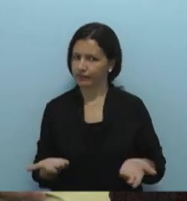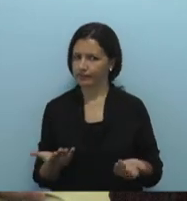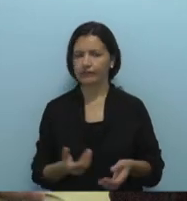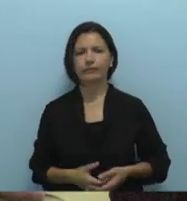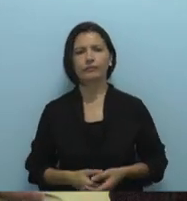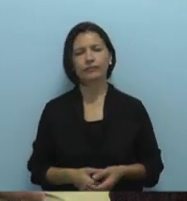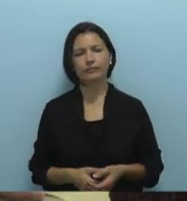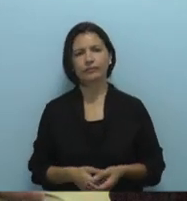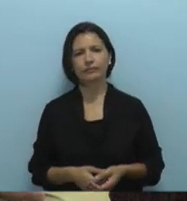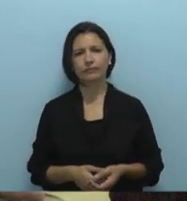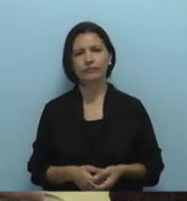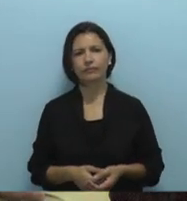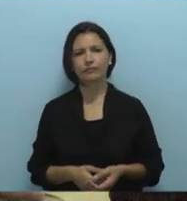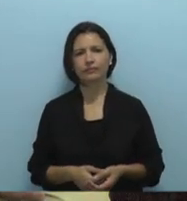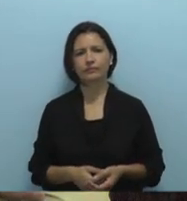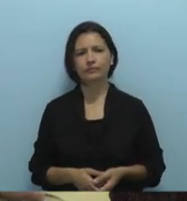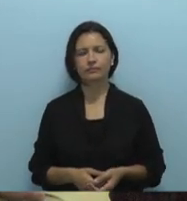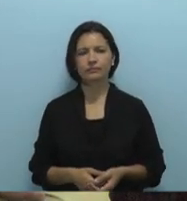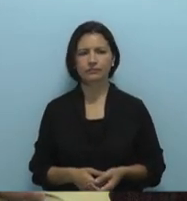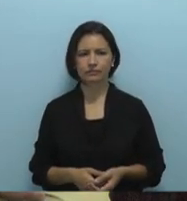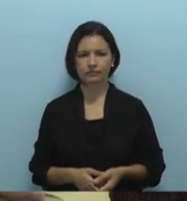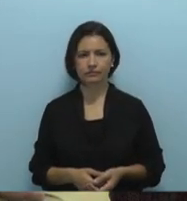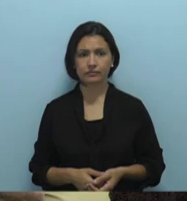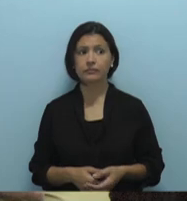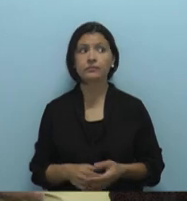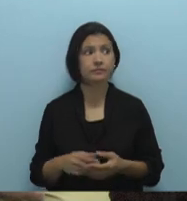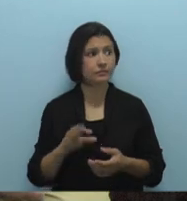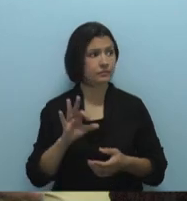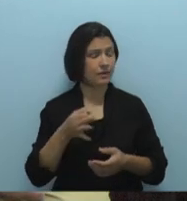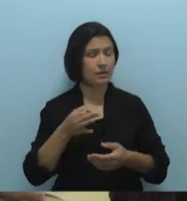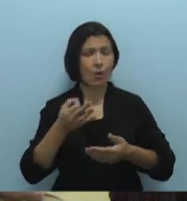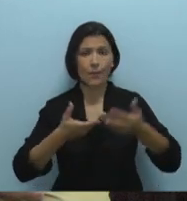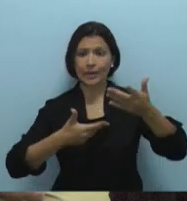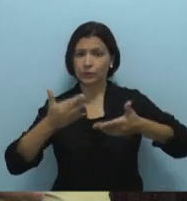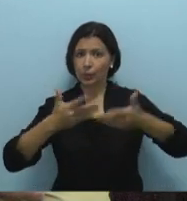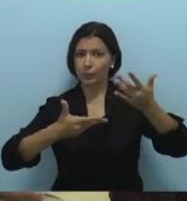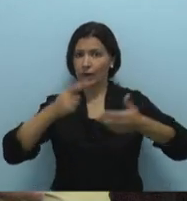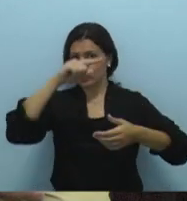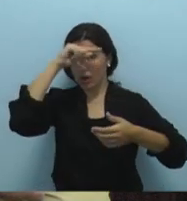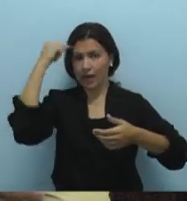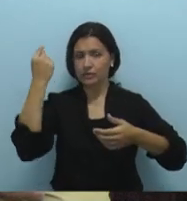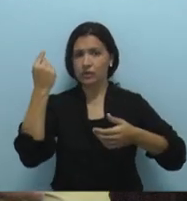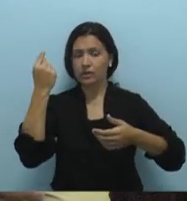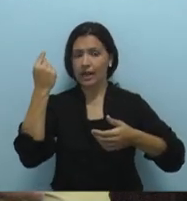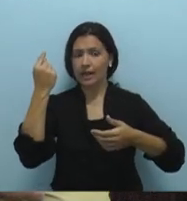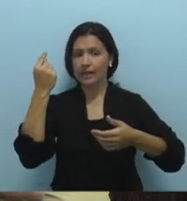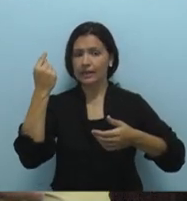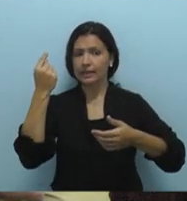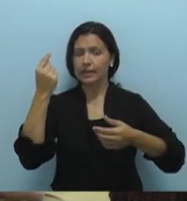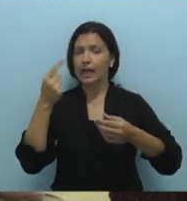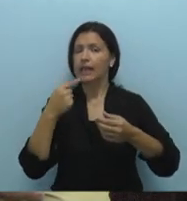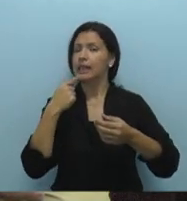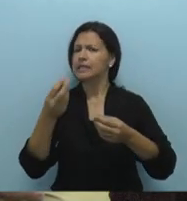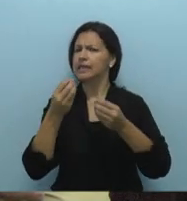simultánea, lo que ya se sabe del presupuesto 2025 a nivel nacional del presidente Milei es